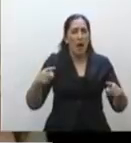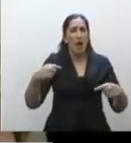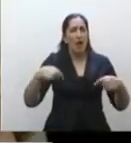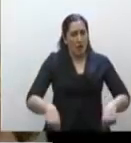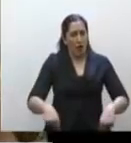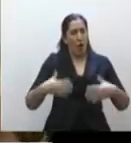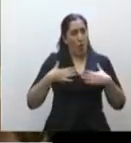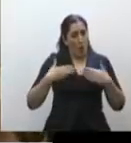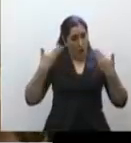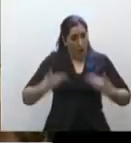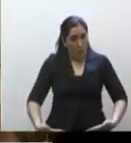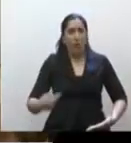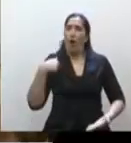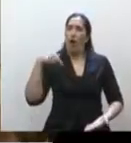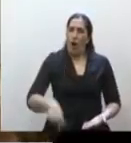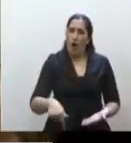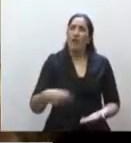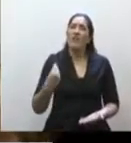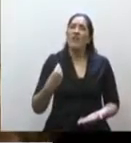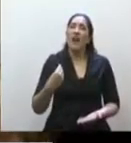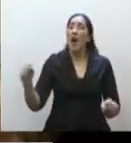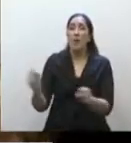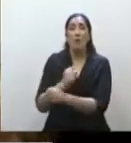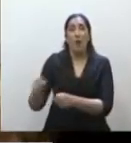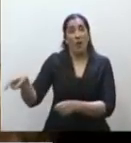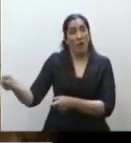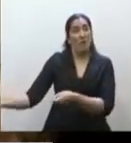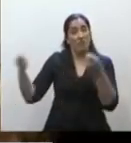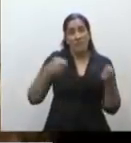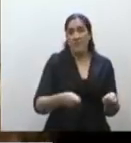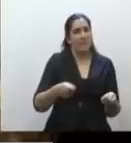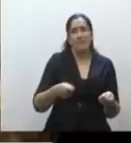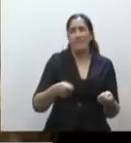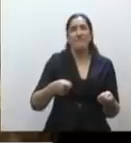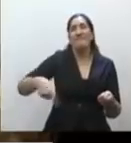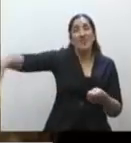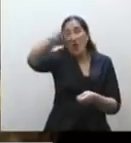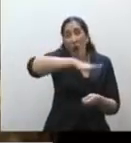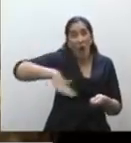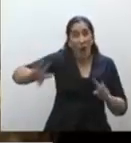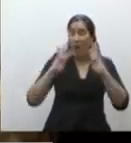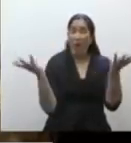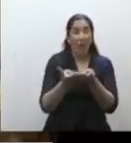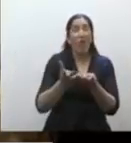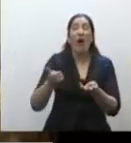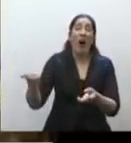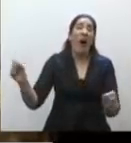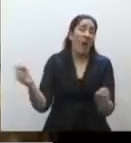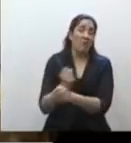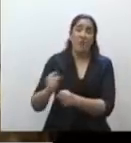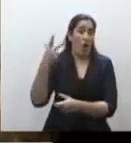va a rechazar lo que viene como media sanción de diputados y van a seguir produciéndose los